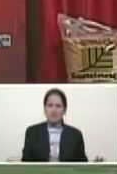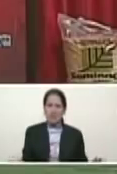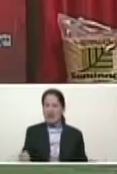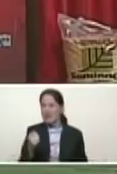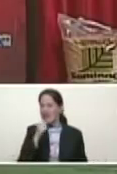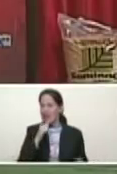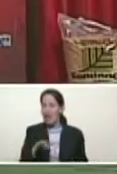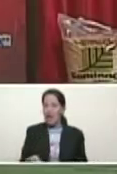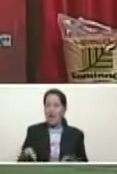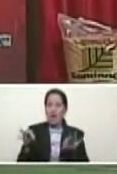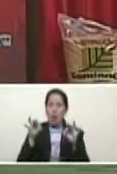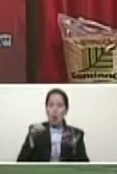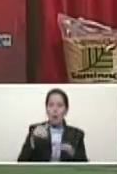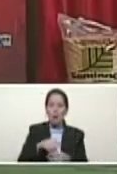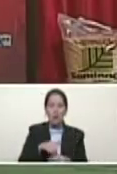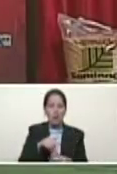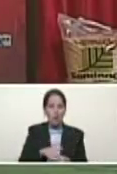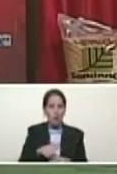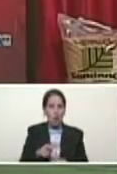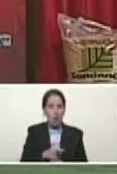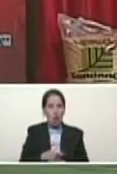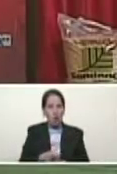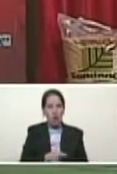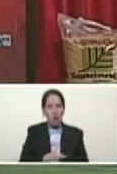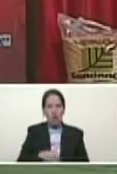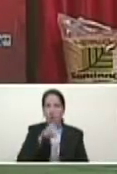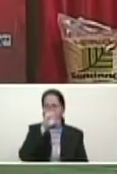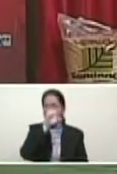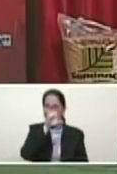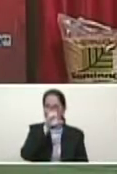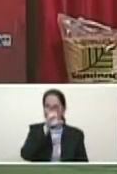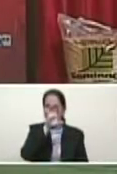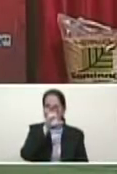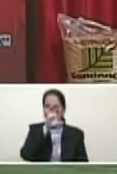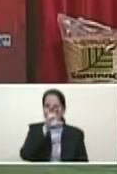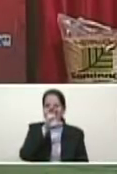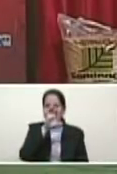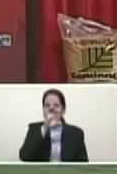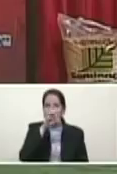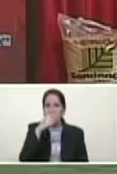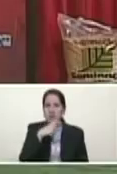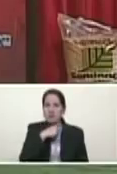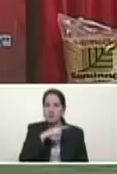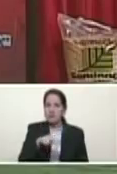eligió a los gobernadores y gobernadoras del país? El pueblo.